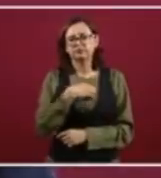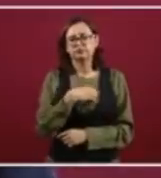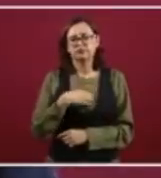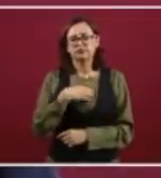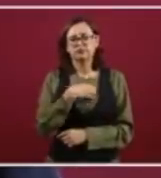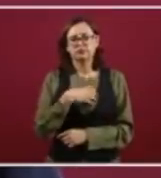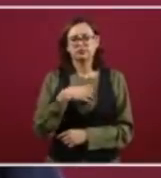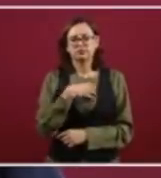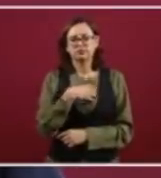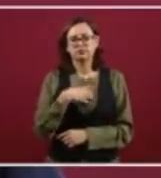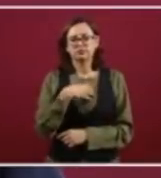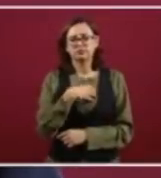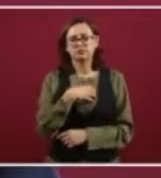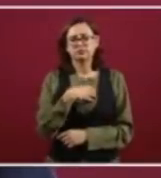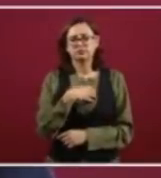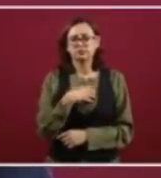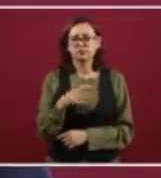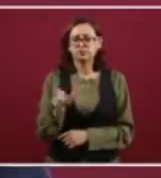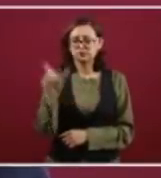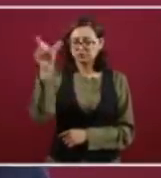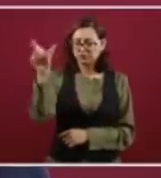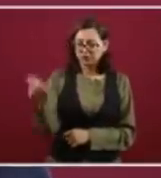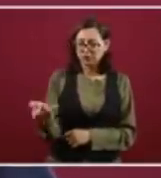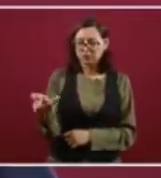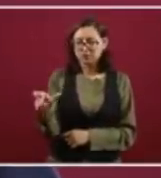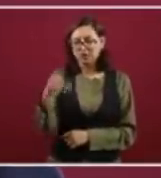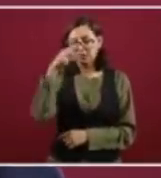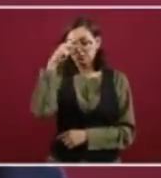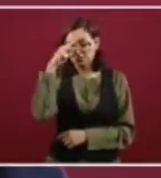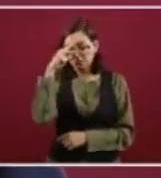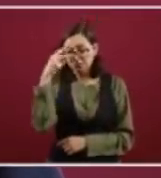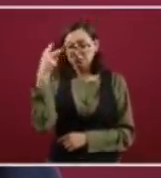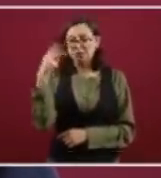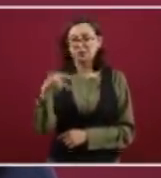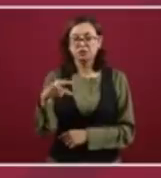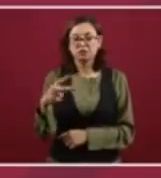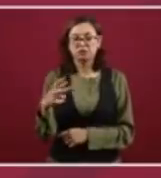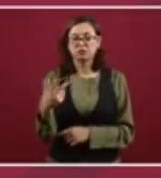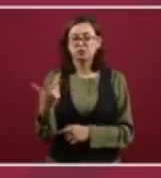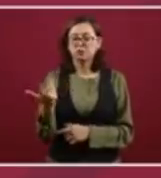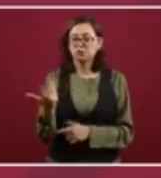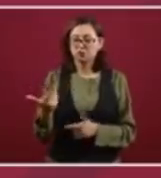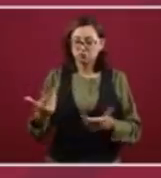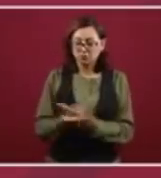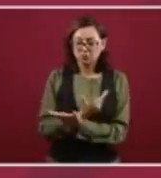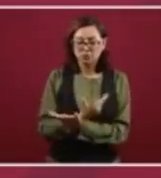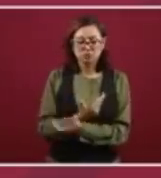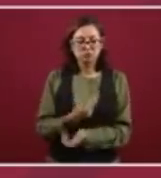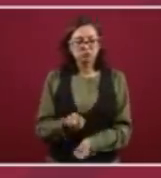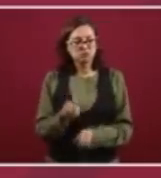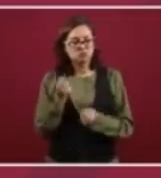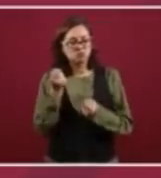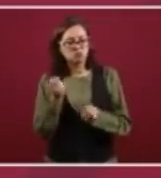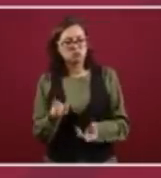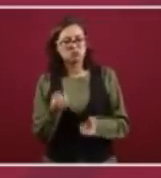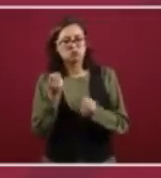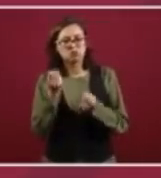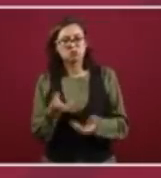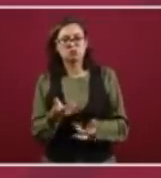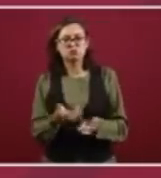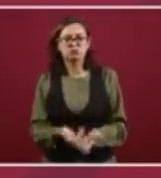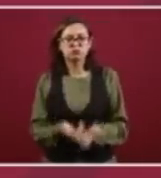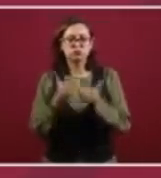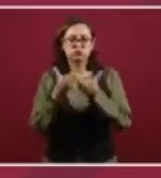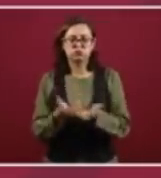que un mexicano así haya aportado tanto a la historia de nuestro país.